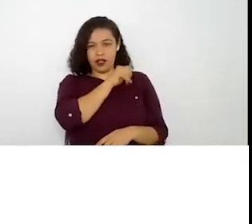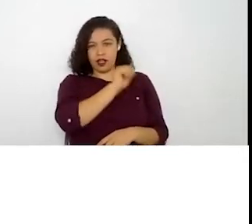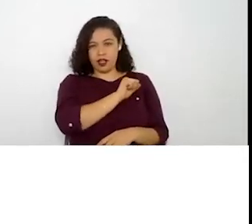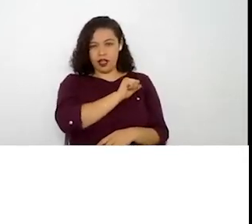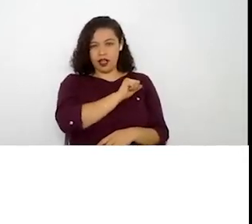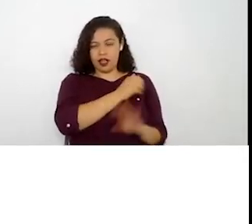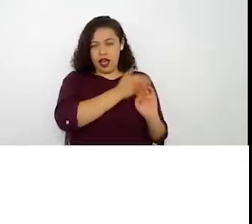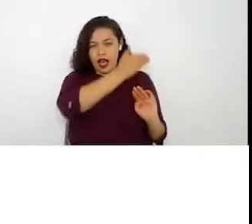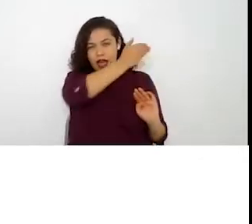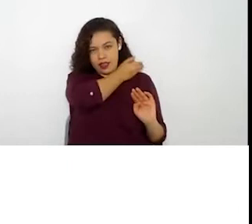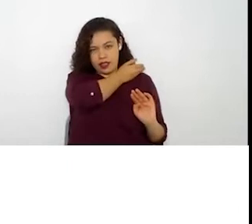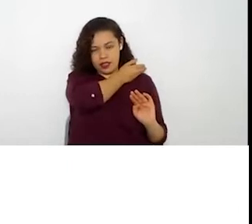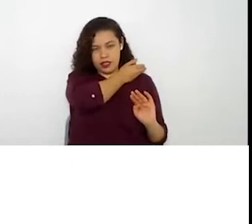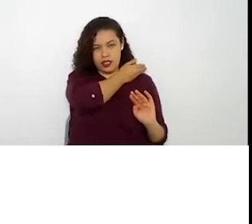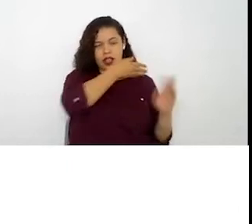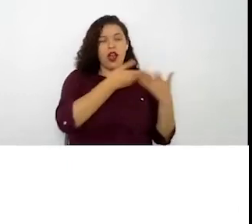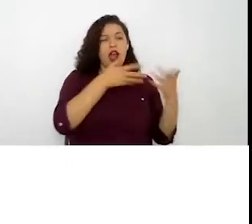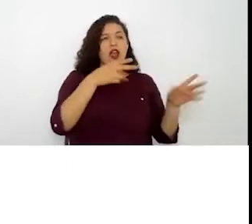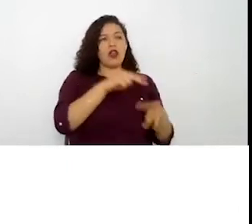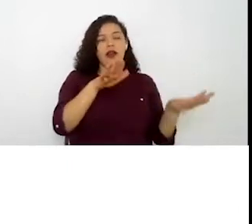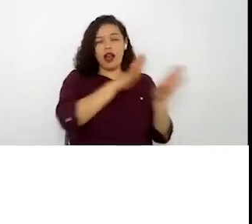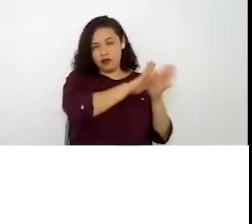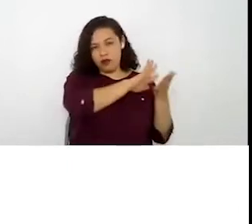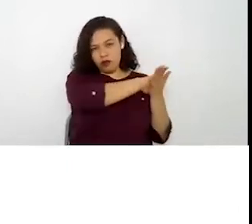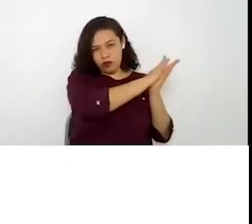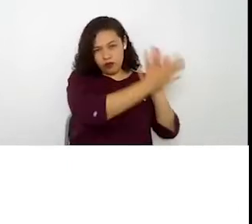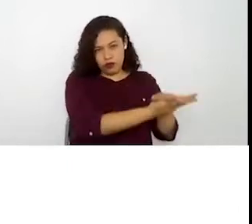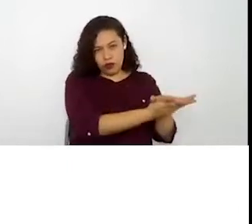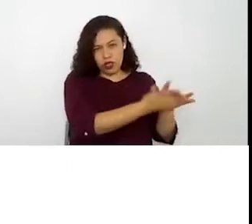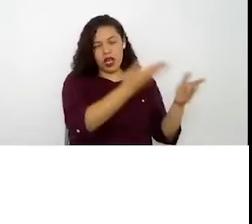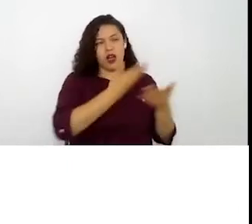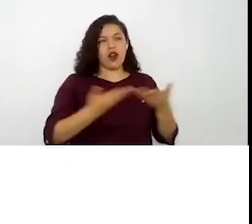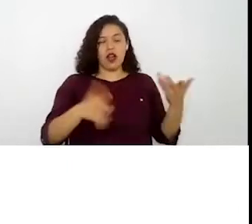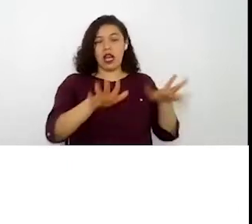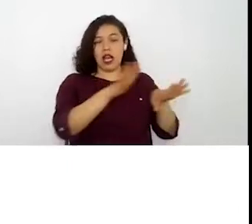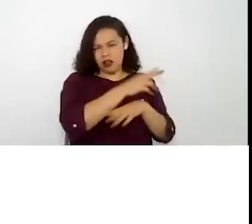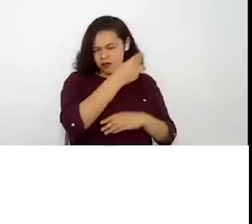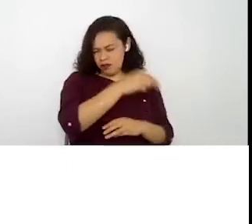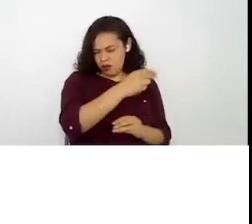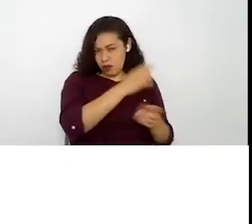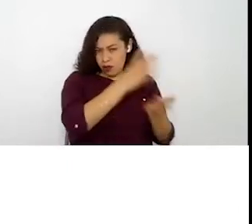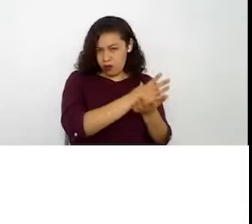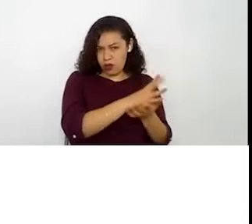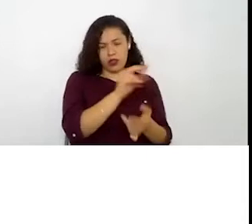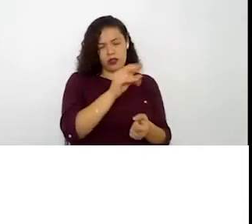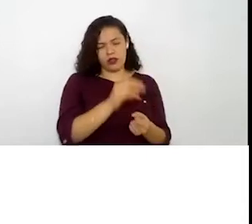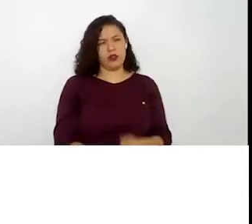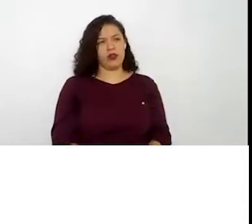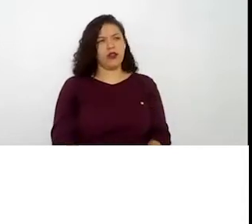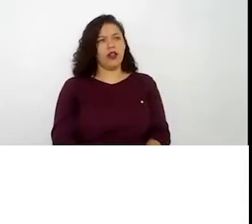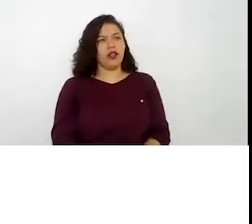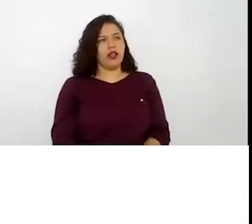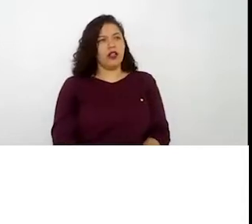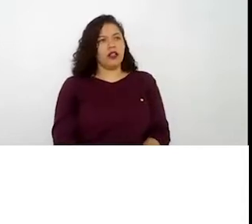que este cambio de nombre no solamente nos lleva así a un cambio de denominación sino también